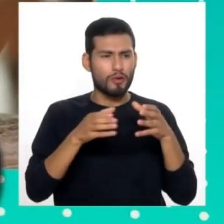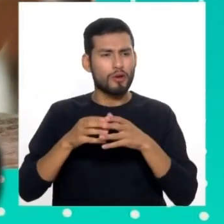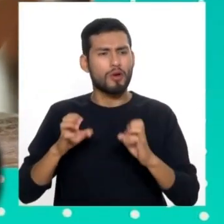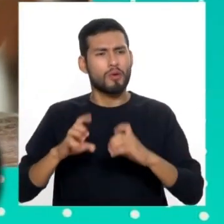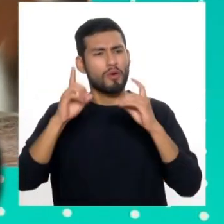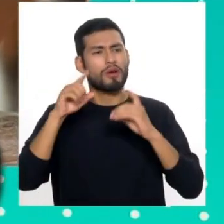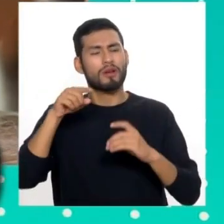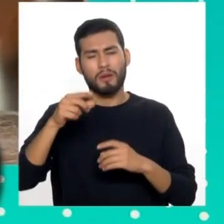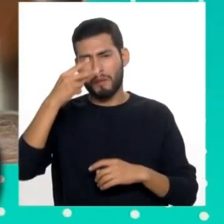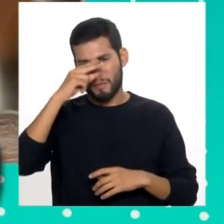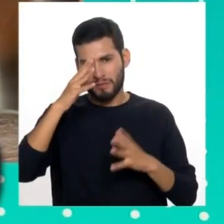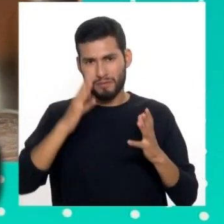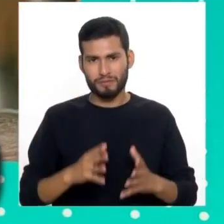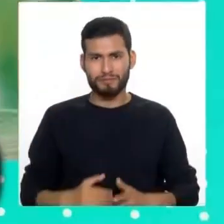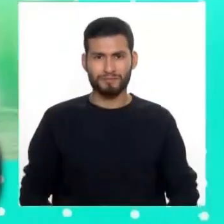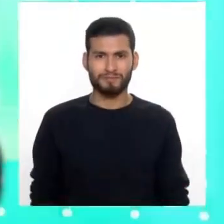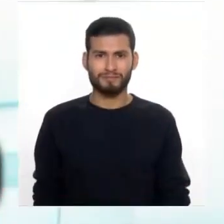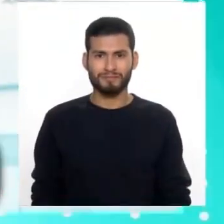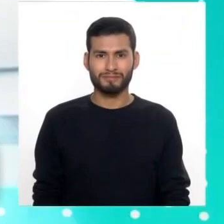superior mexicanas.